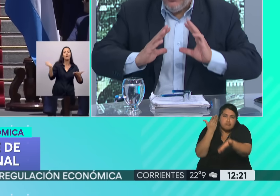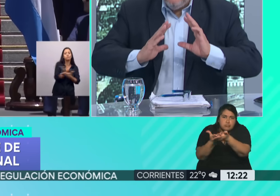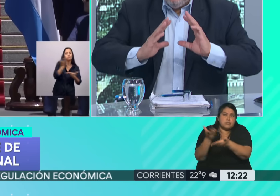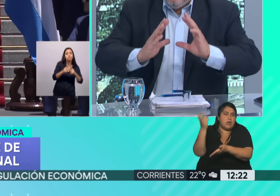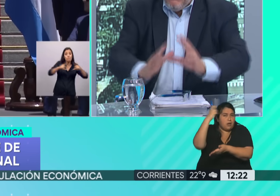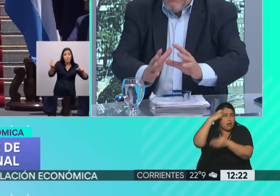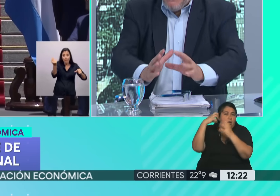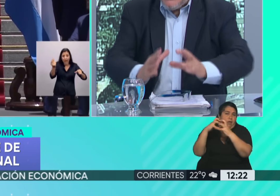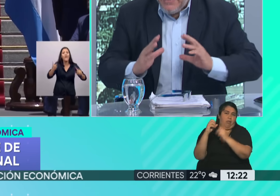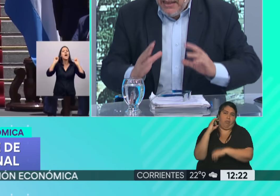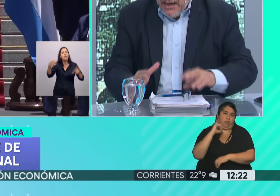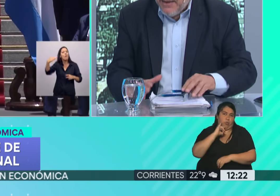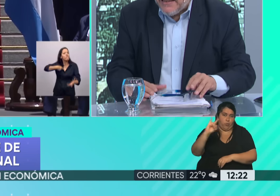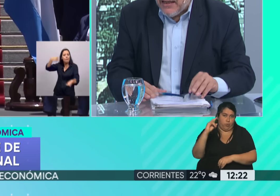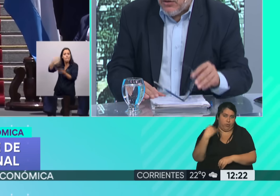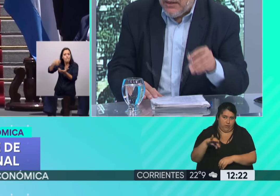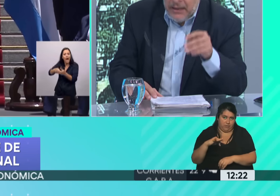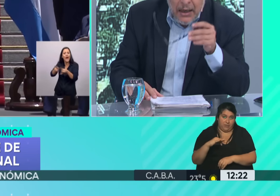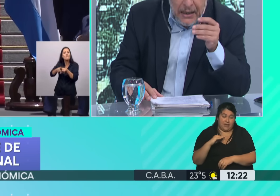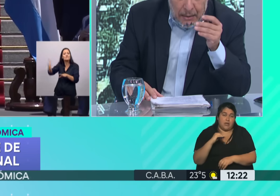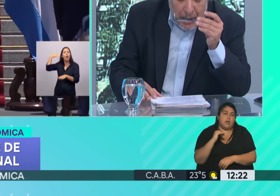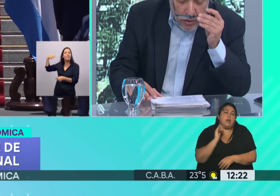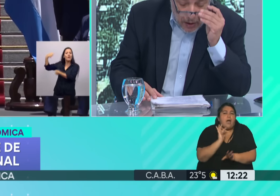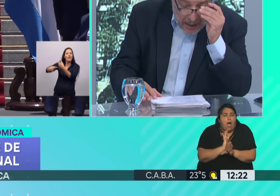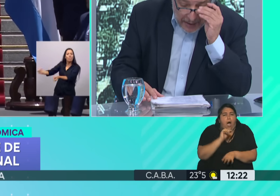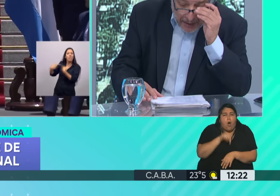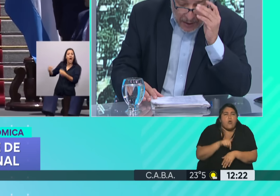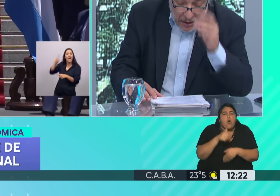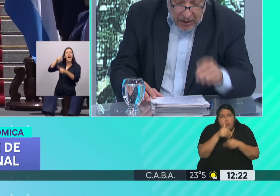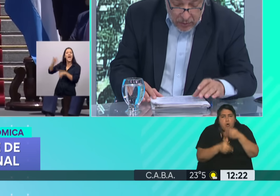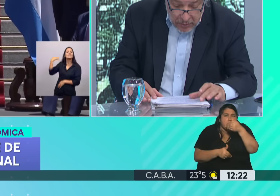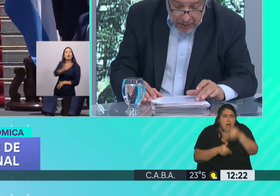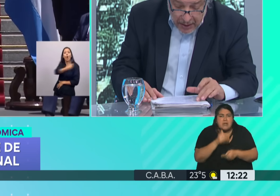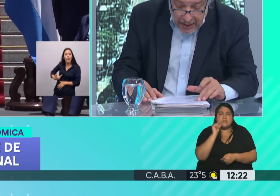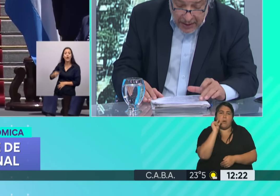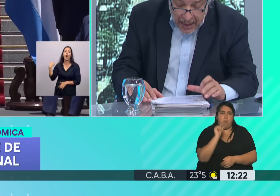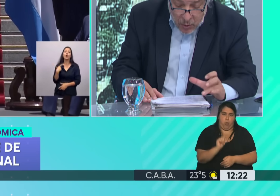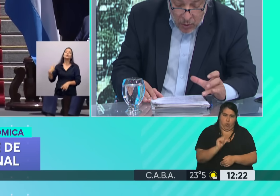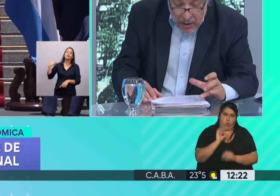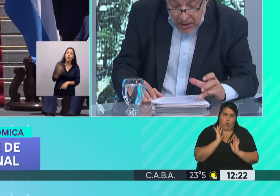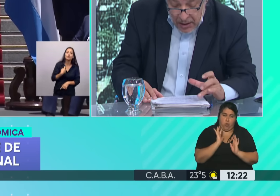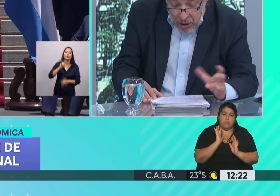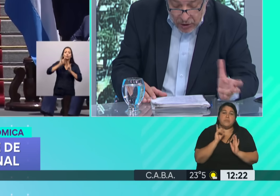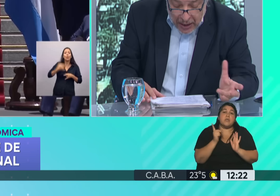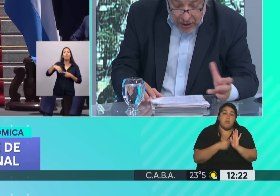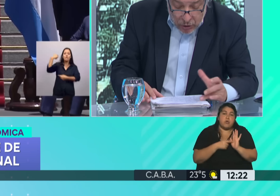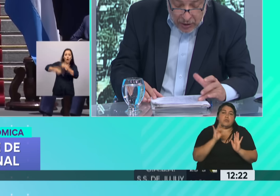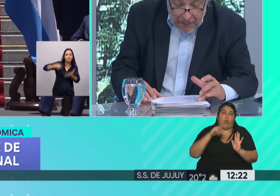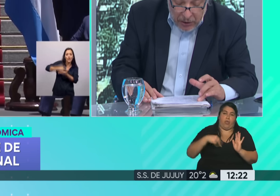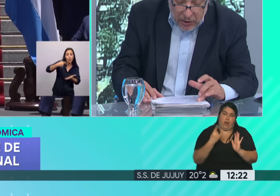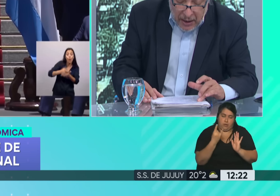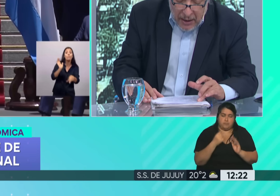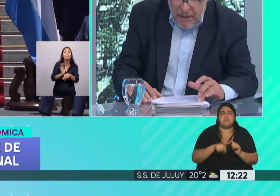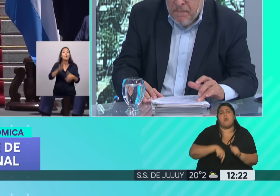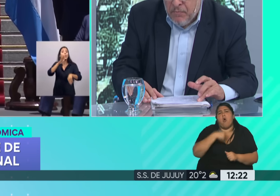esto en forma parcial y avanzar con este en este plano a través de un Dn y otra otros